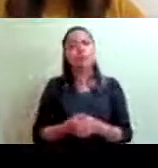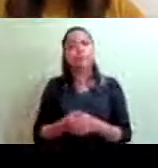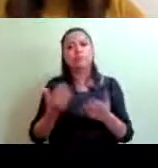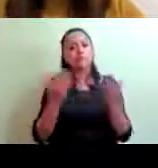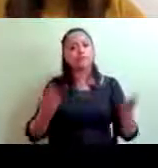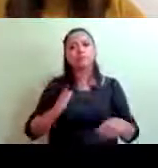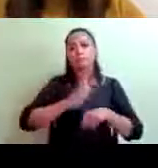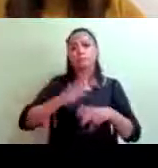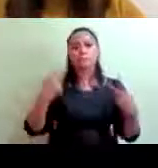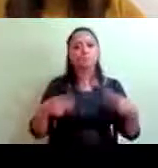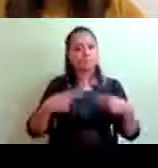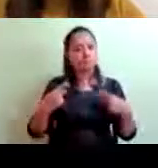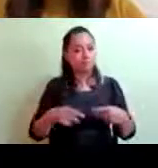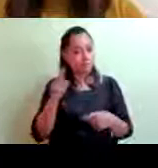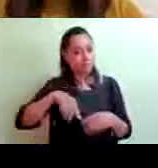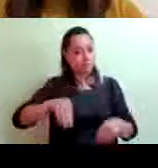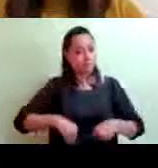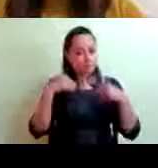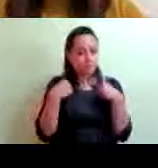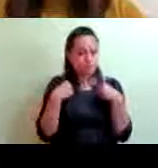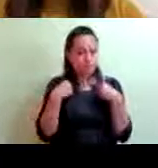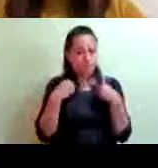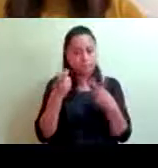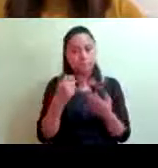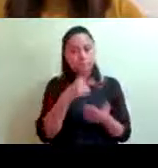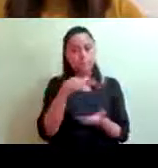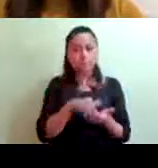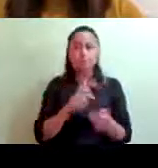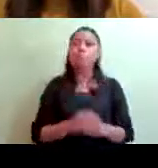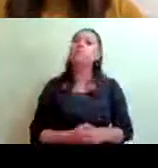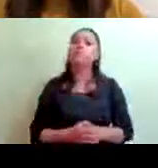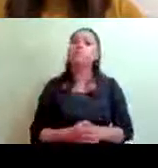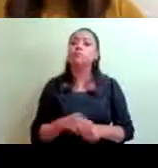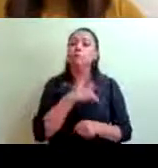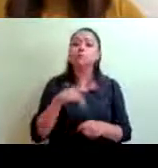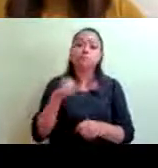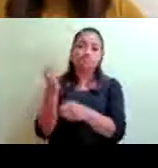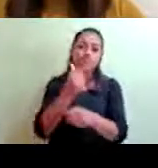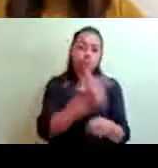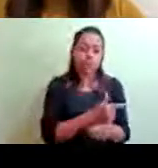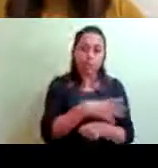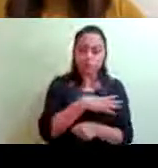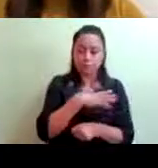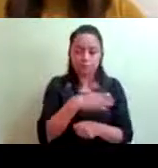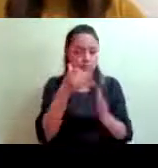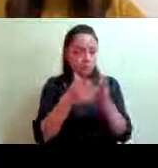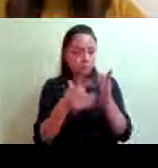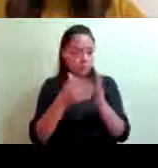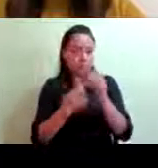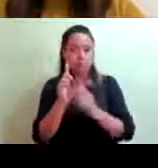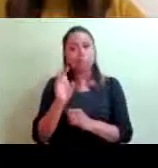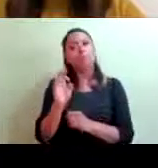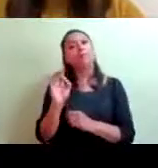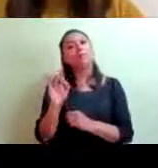los habitantes que viven en el medio rural. Encontramos que tenemos una falta de definición en la vocación de uso del